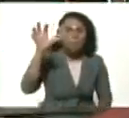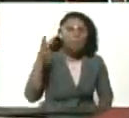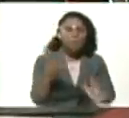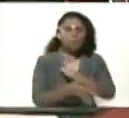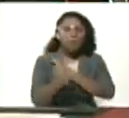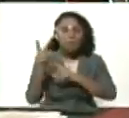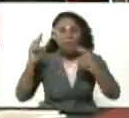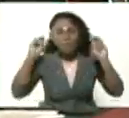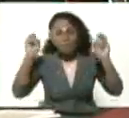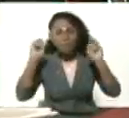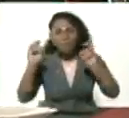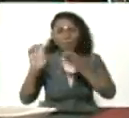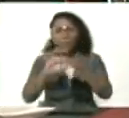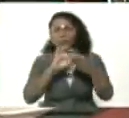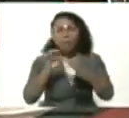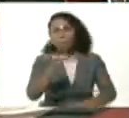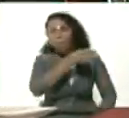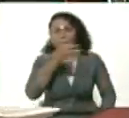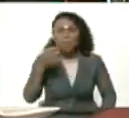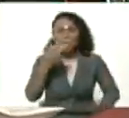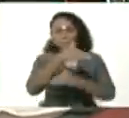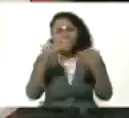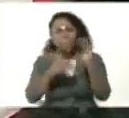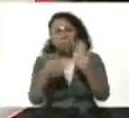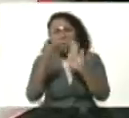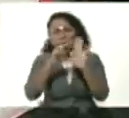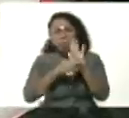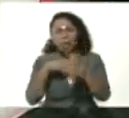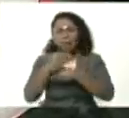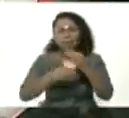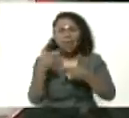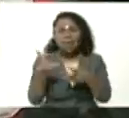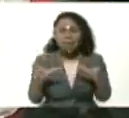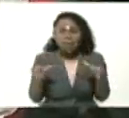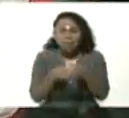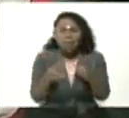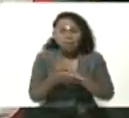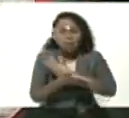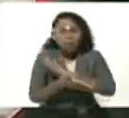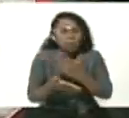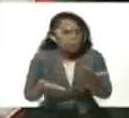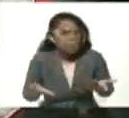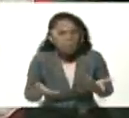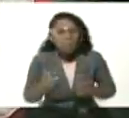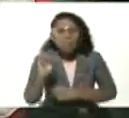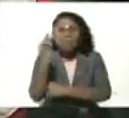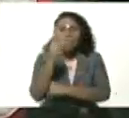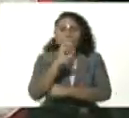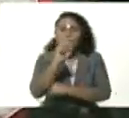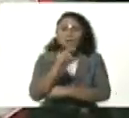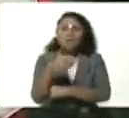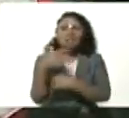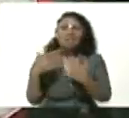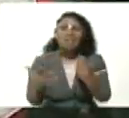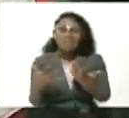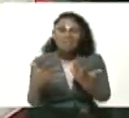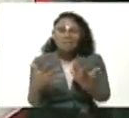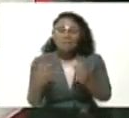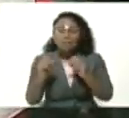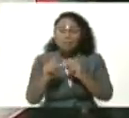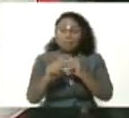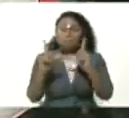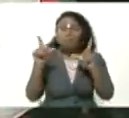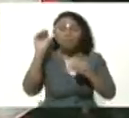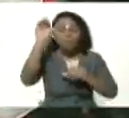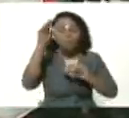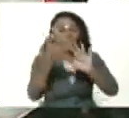esta unidad perfecta, bajo qué parámetros se dieron estas reuniones. Mi segunda pregunta tiene que ver qué expectativas tienen